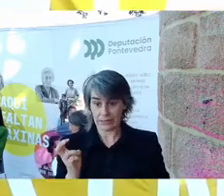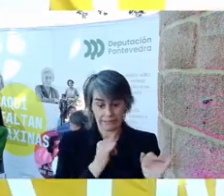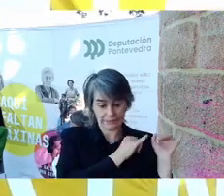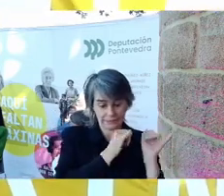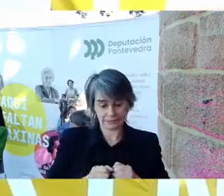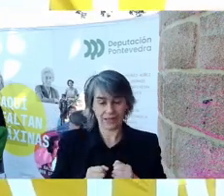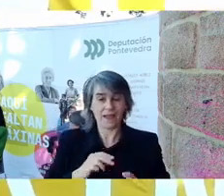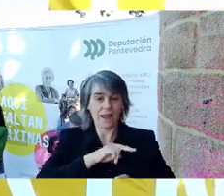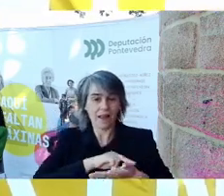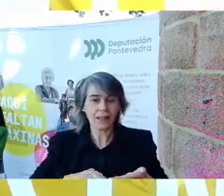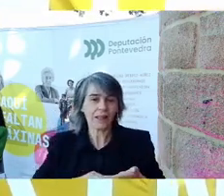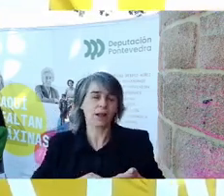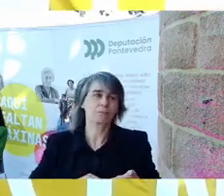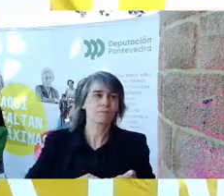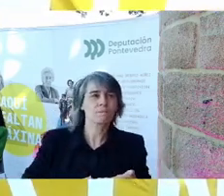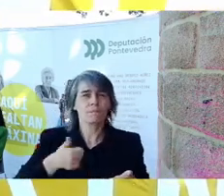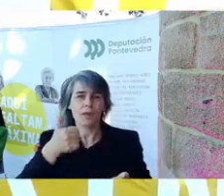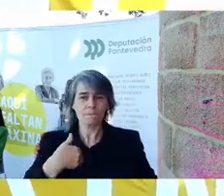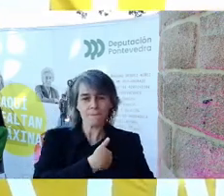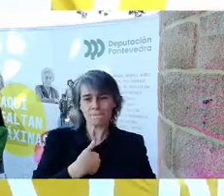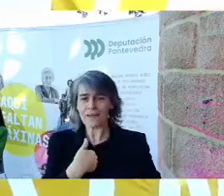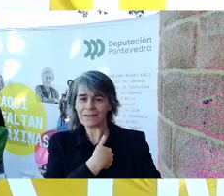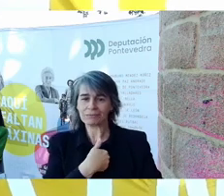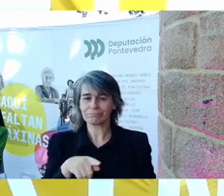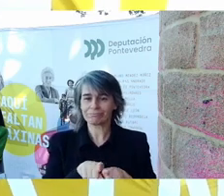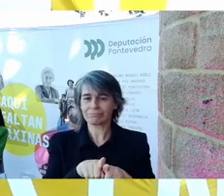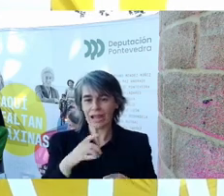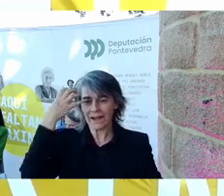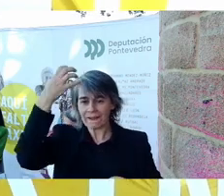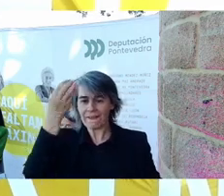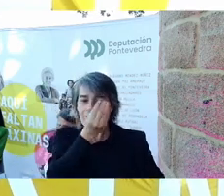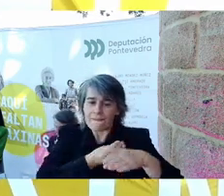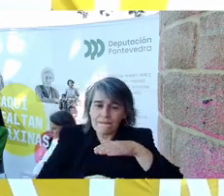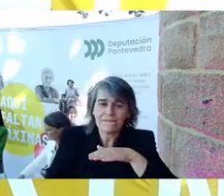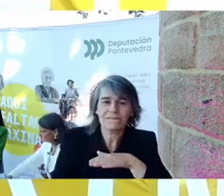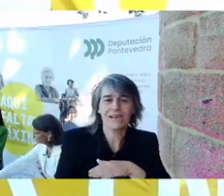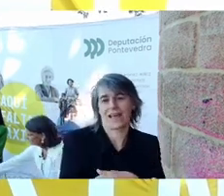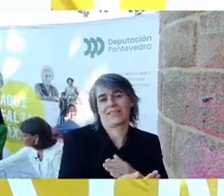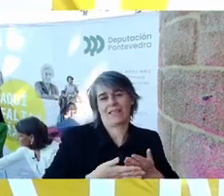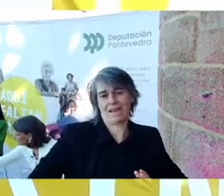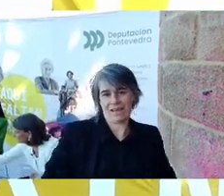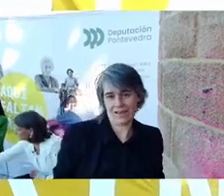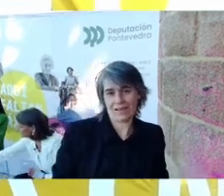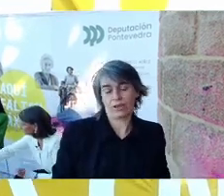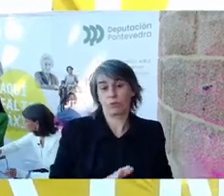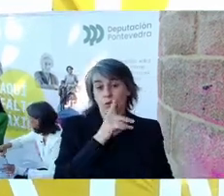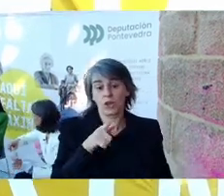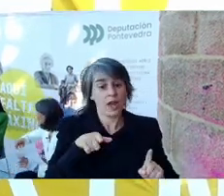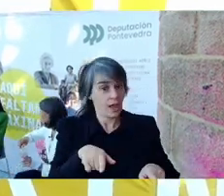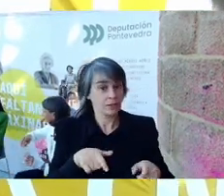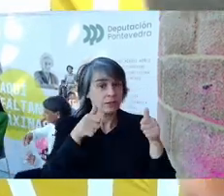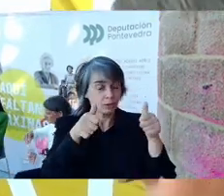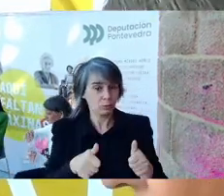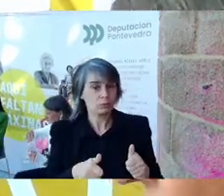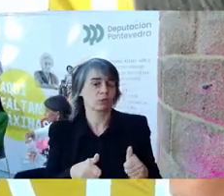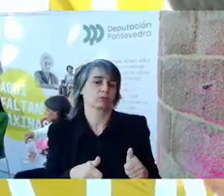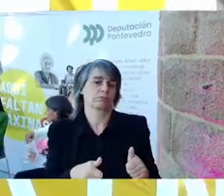en condición no tanto de condesa sino de infanta, porque es un título que no pierde en los documentos y de